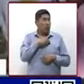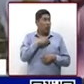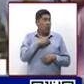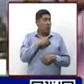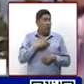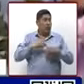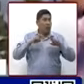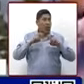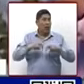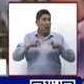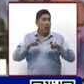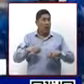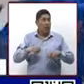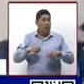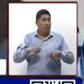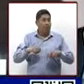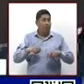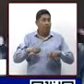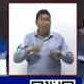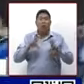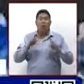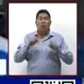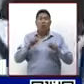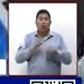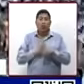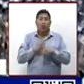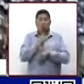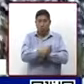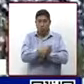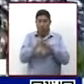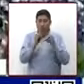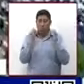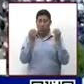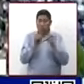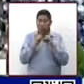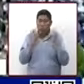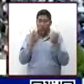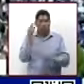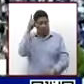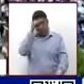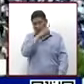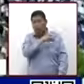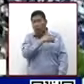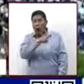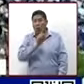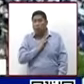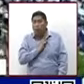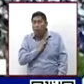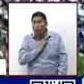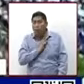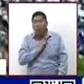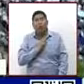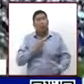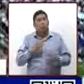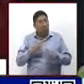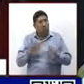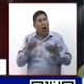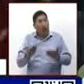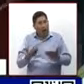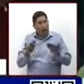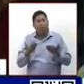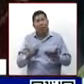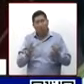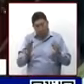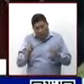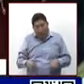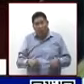analizar y evaluar de que no nos echen la culpa a las organizaciones sociales, sino son ellos, ¿no? Entonces yo creo que están todavía a tiempo